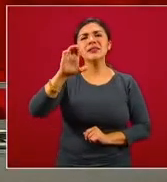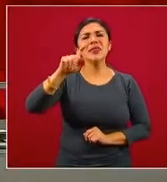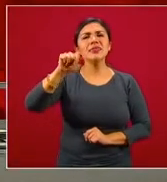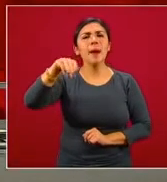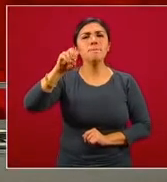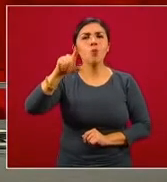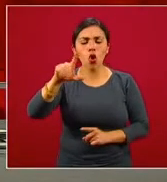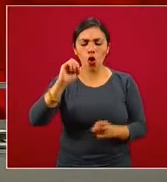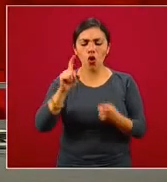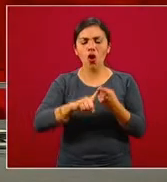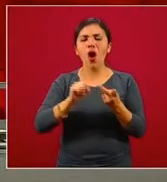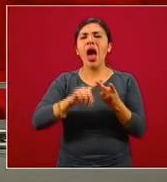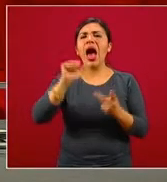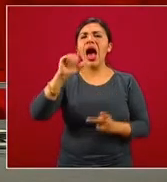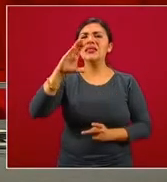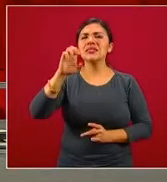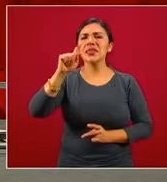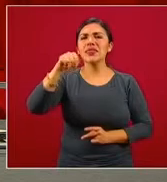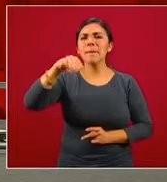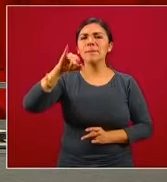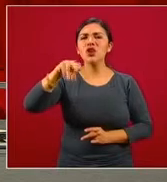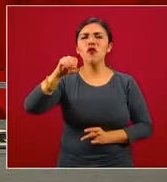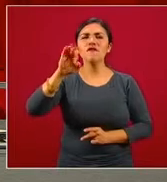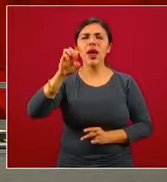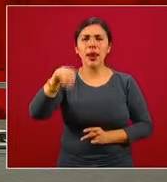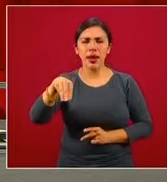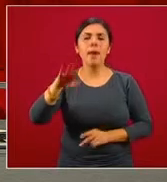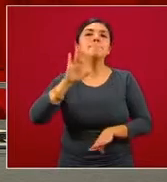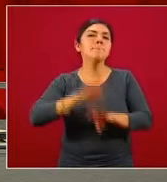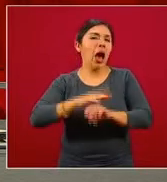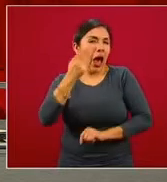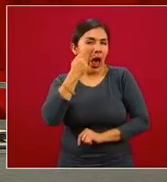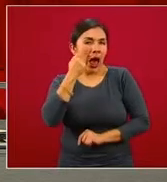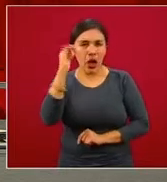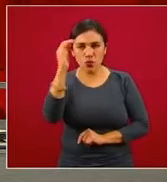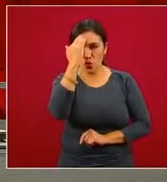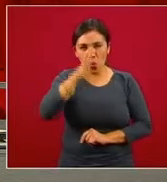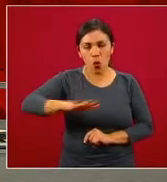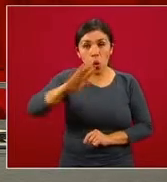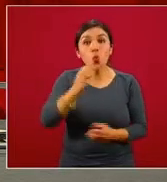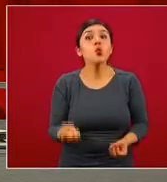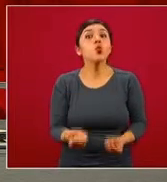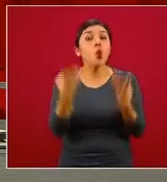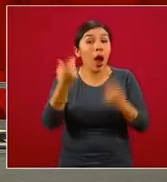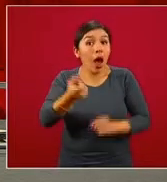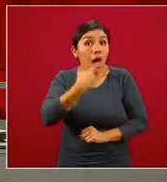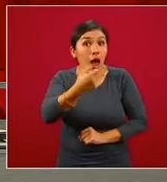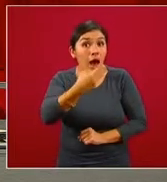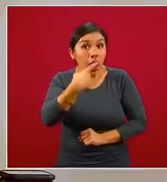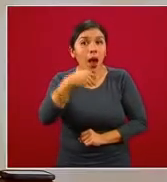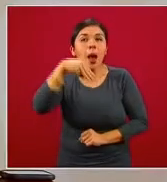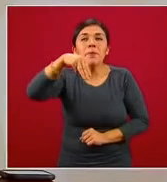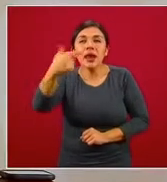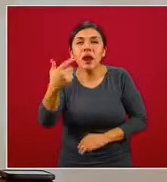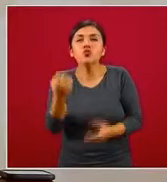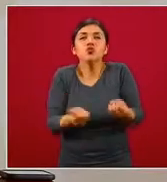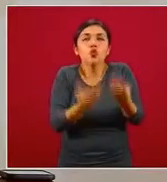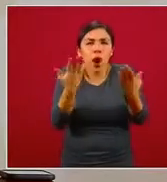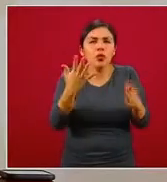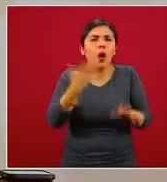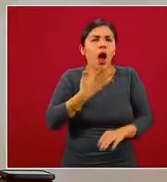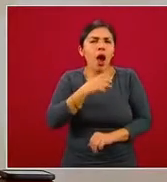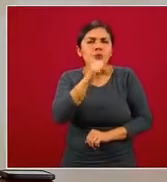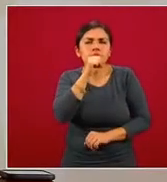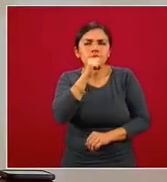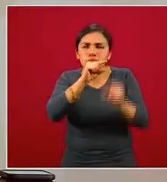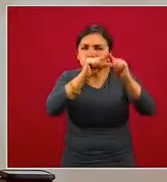we acetamol, can address es el some of the mismo symptoms. For mismo. example, if you're Y la having fever, cantidad de tabletas you can que se take tienen que some tomar o los miligramos generalmente vienen en la